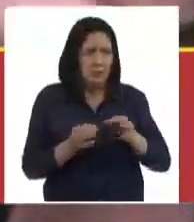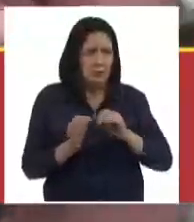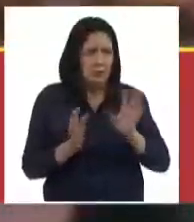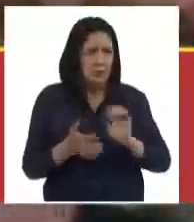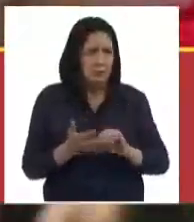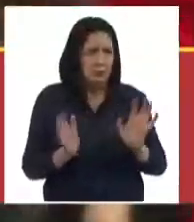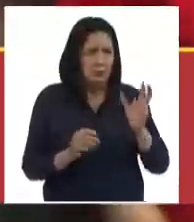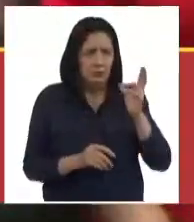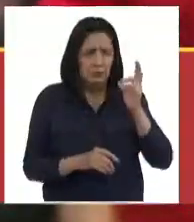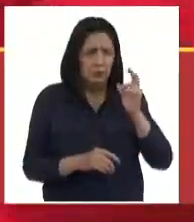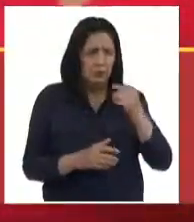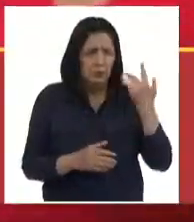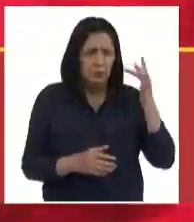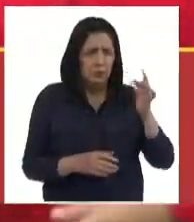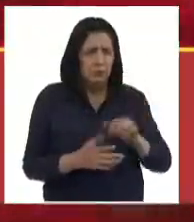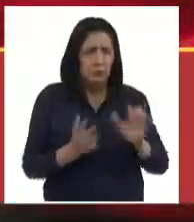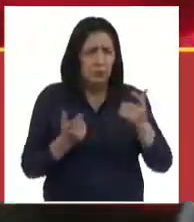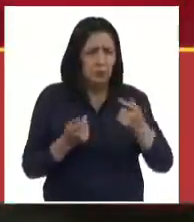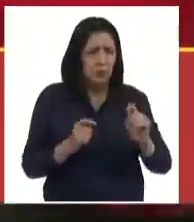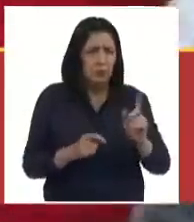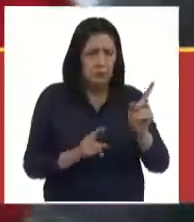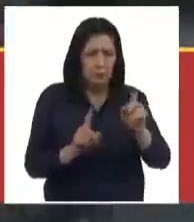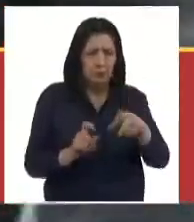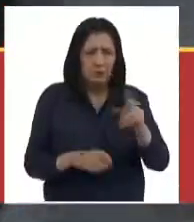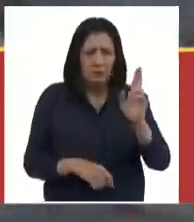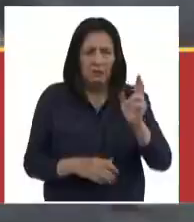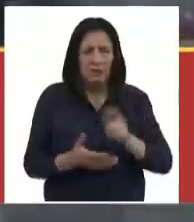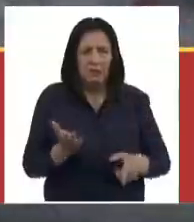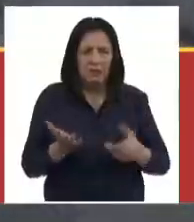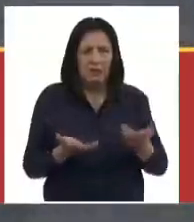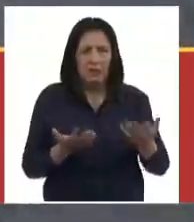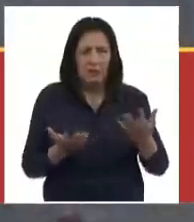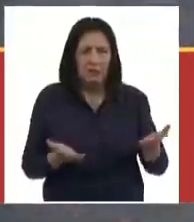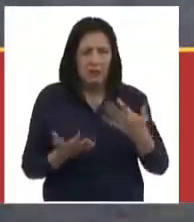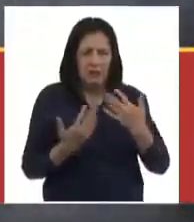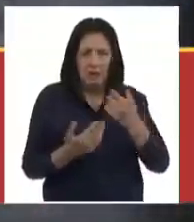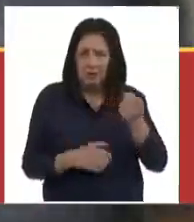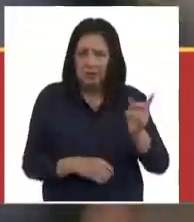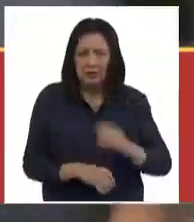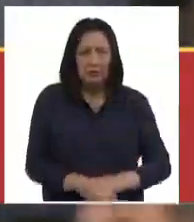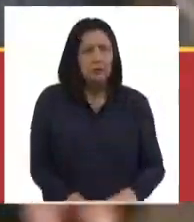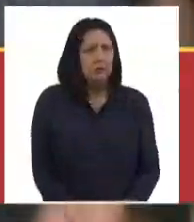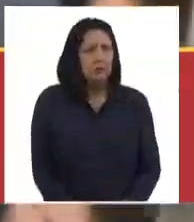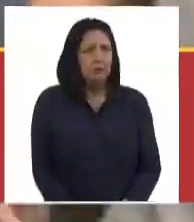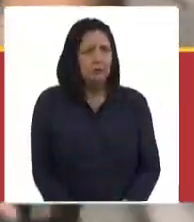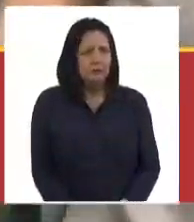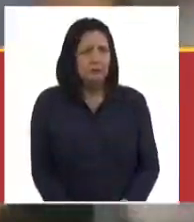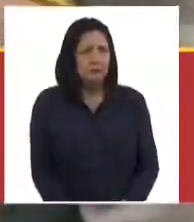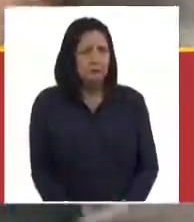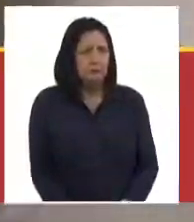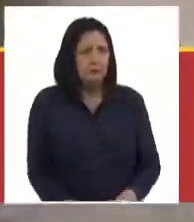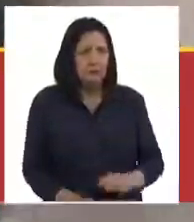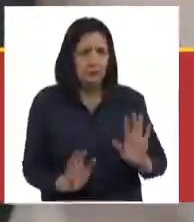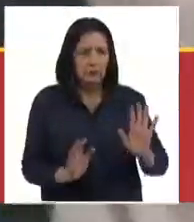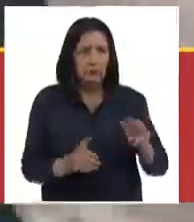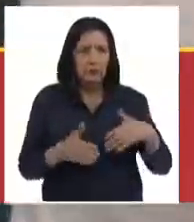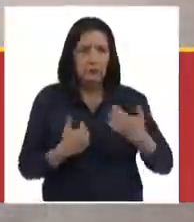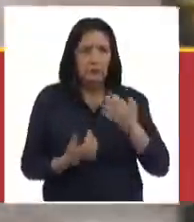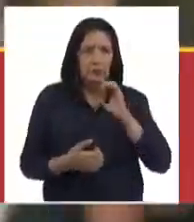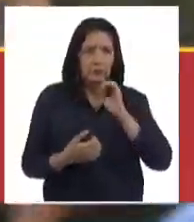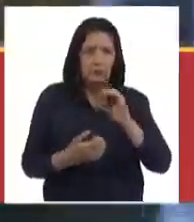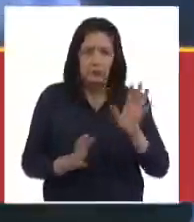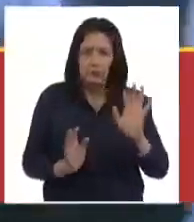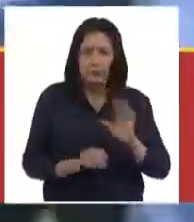su comentario. Vamos a intentar preguntarle al profesor a qué cosa se ha referido. Lo que te podemos adelantar es